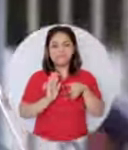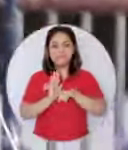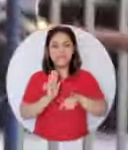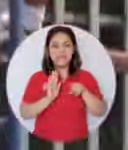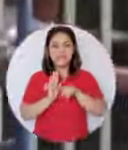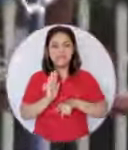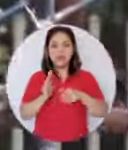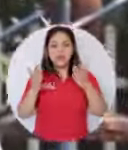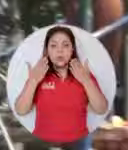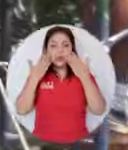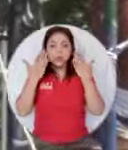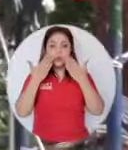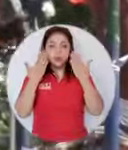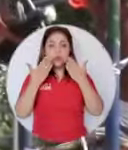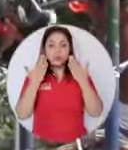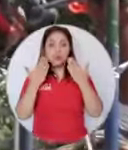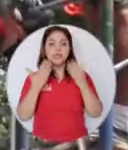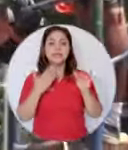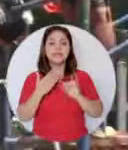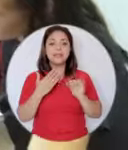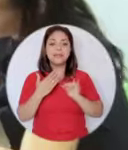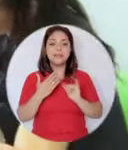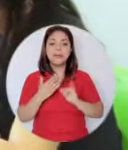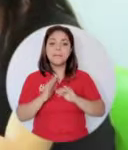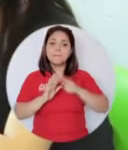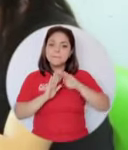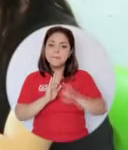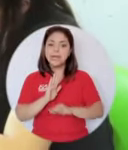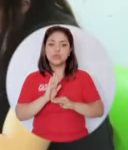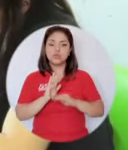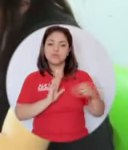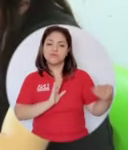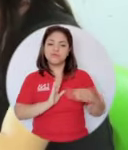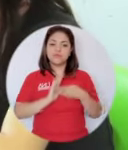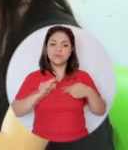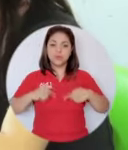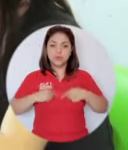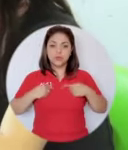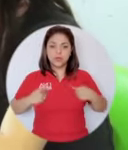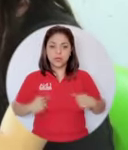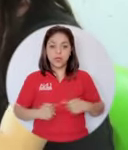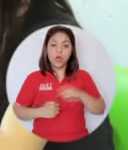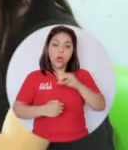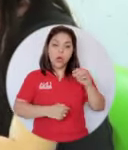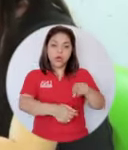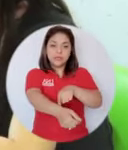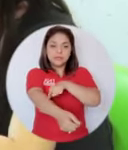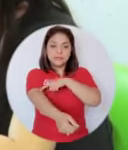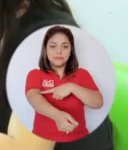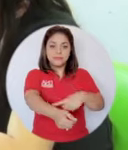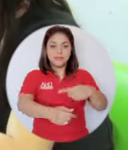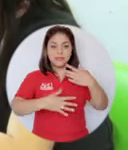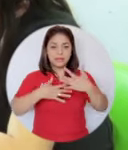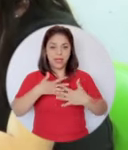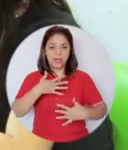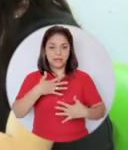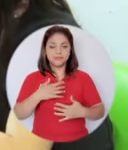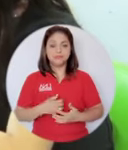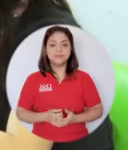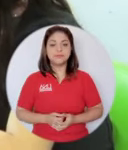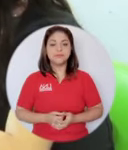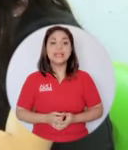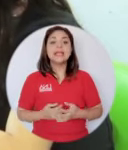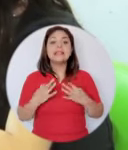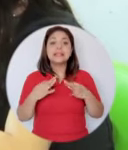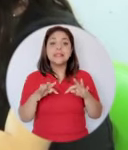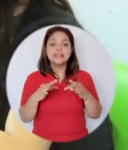efecto negativo que tiene a nivel respiratorio y el efecto negativo que tiene a nivel circulatorio, a nivel cardiovascular.